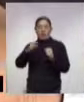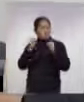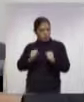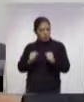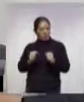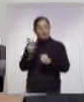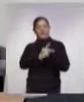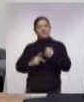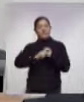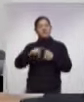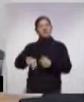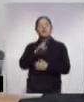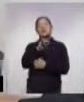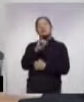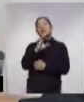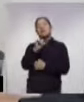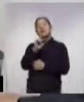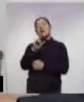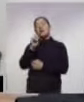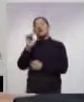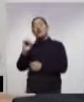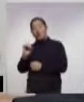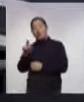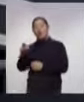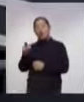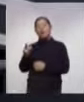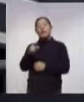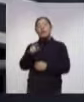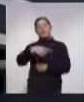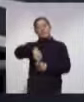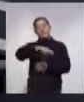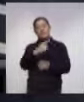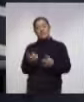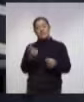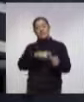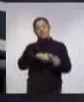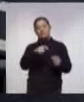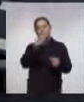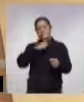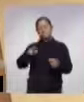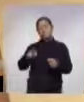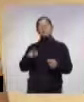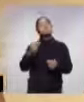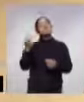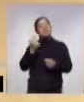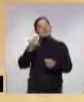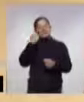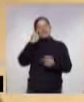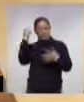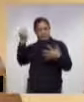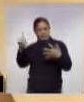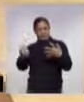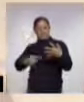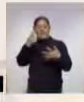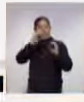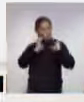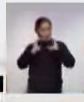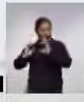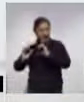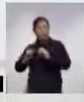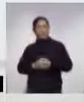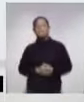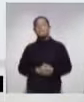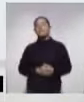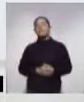país. Ricardo Flores, integrante de la corporación, compartió algunas recomendaciones para mantener estándares de seguridad en redes sociales.